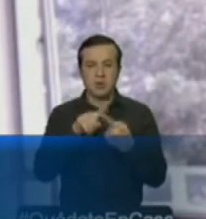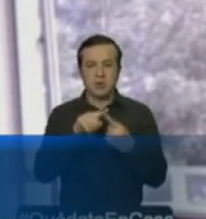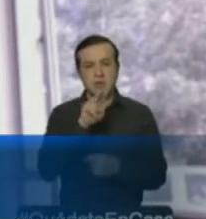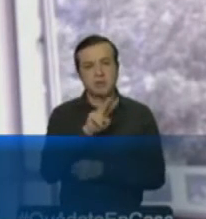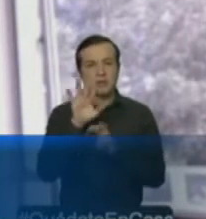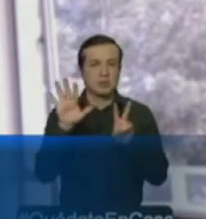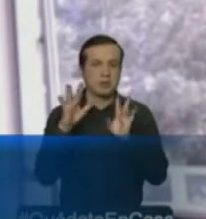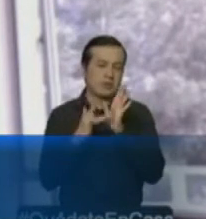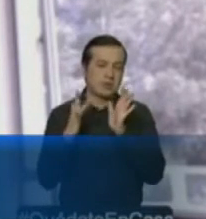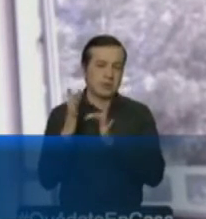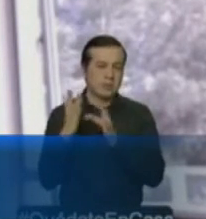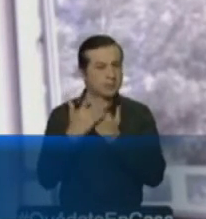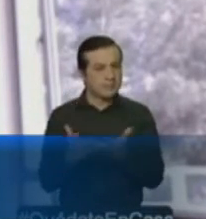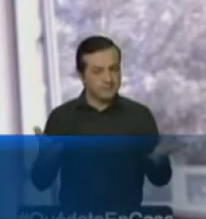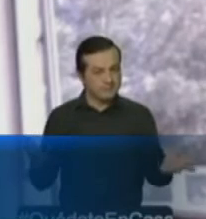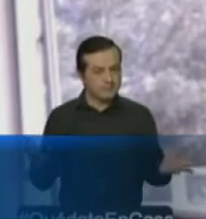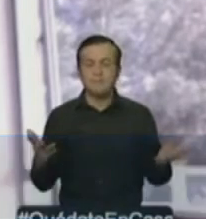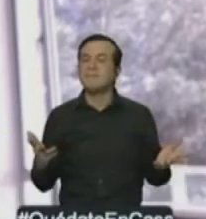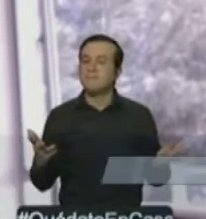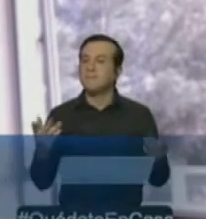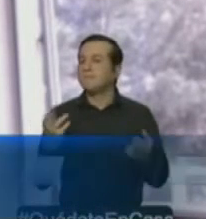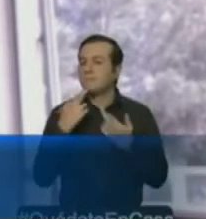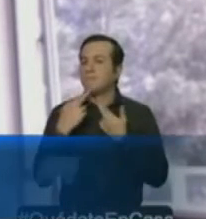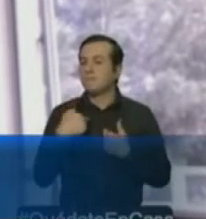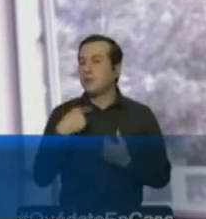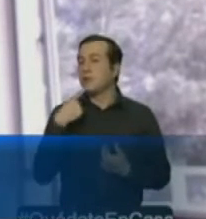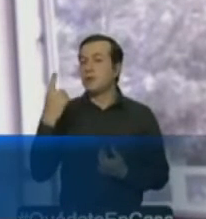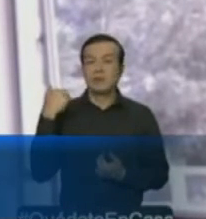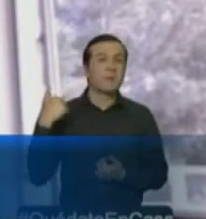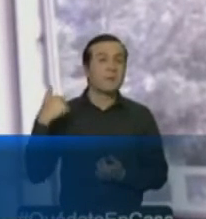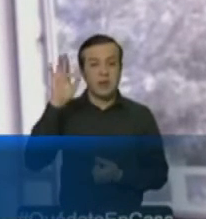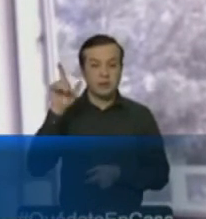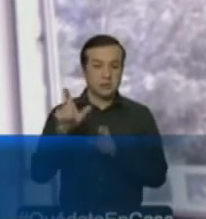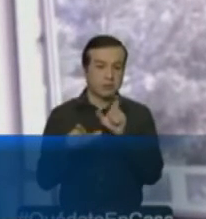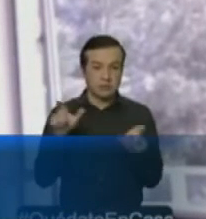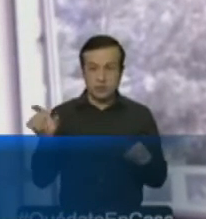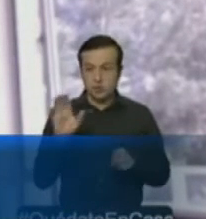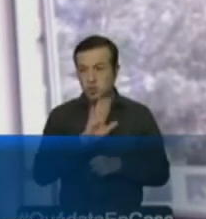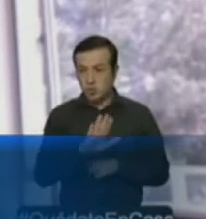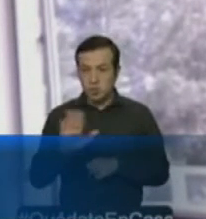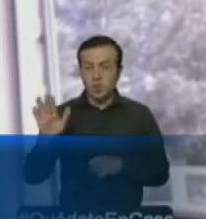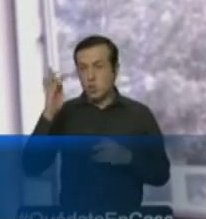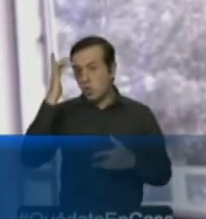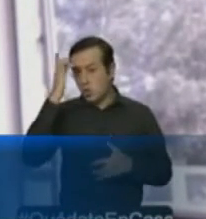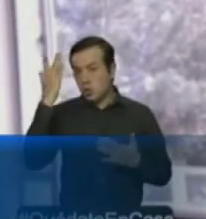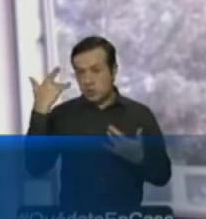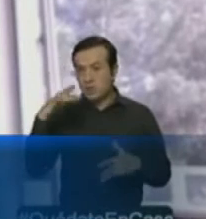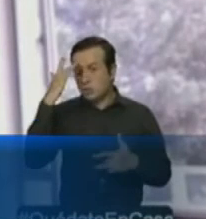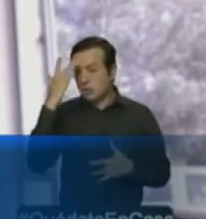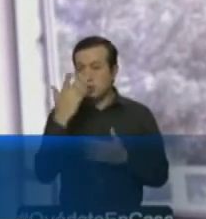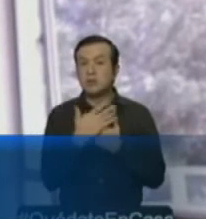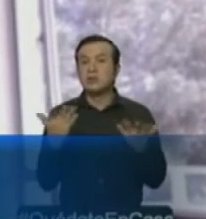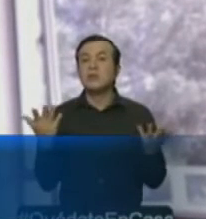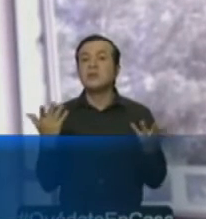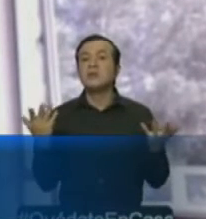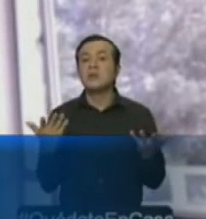y 27 de abril. Y los resultados arrojan que la mayor proporción de personas que se encuentran actualmente infectadas están